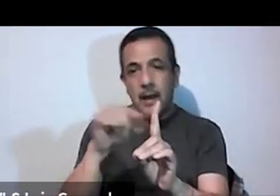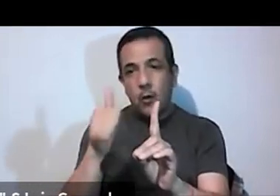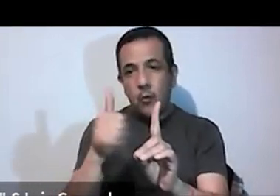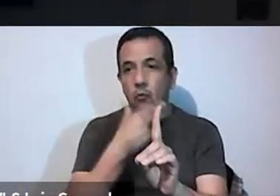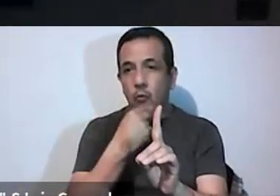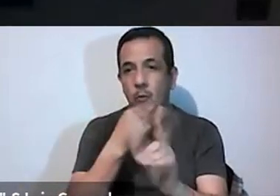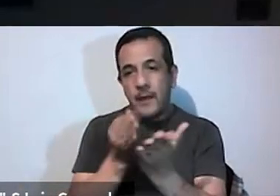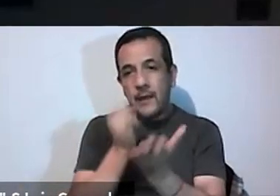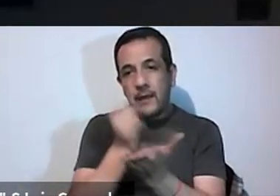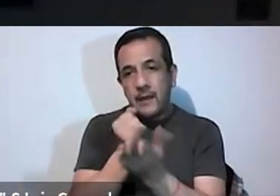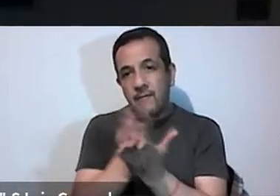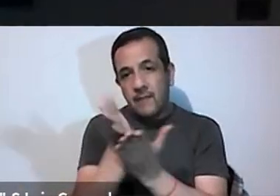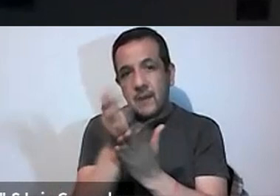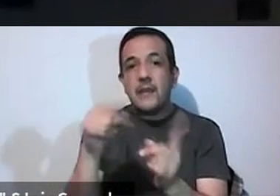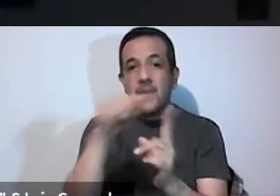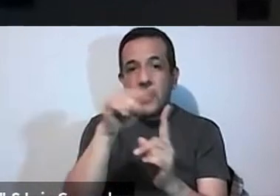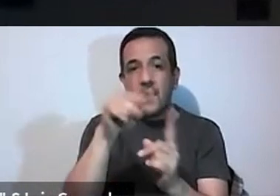medio.